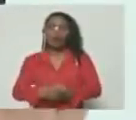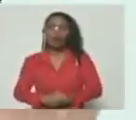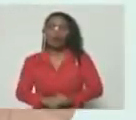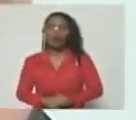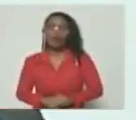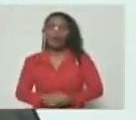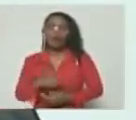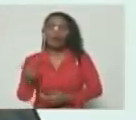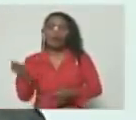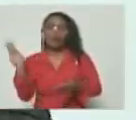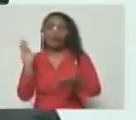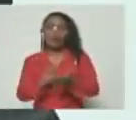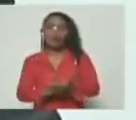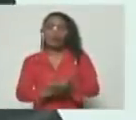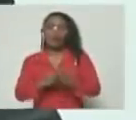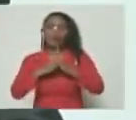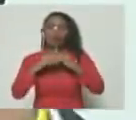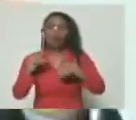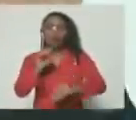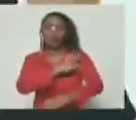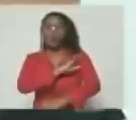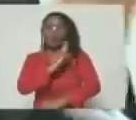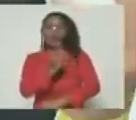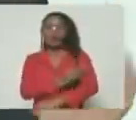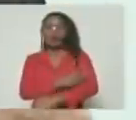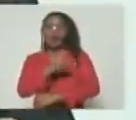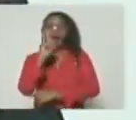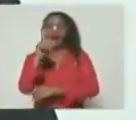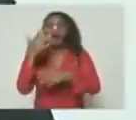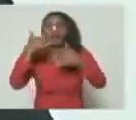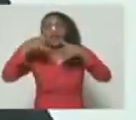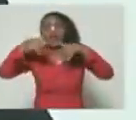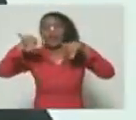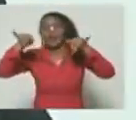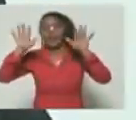que estableció todos sus poderes a una supuesta